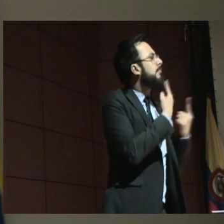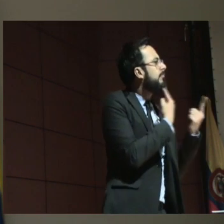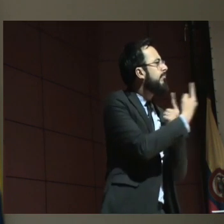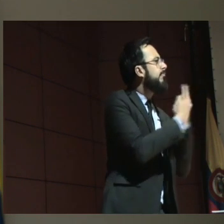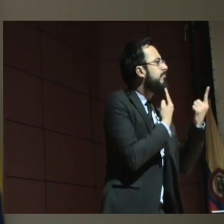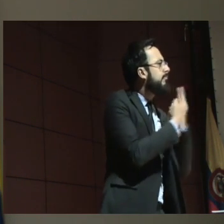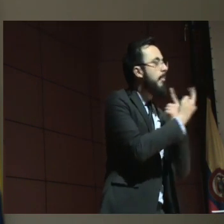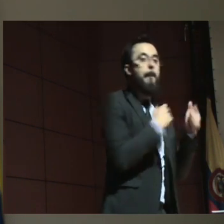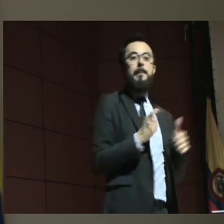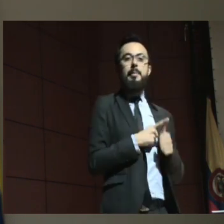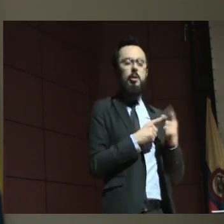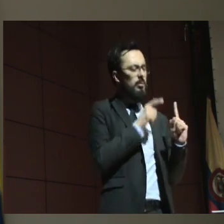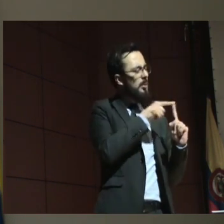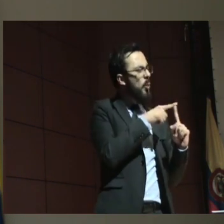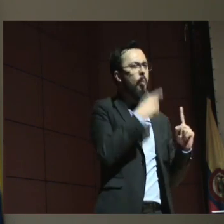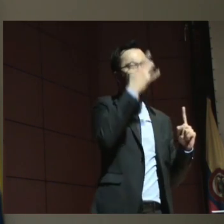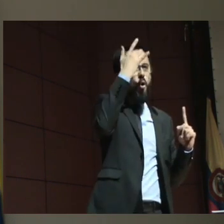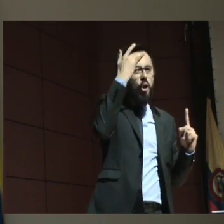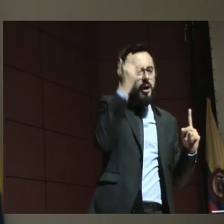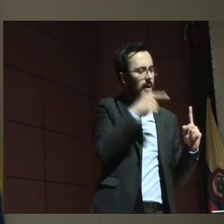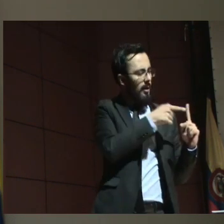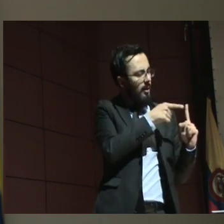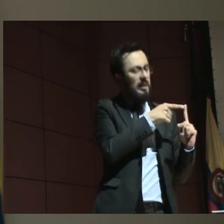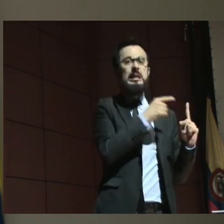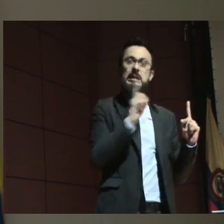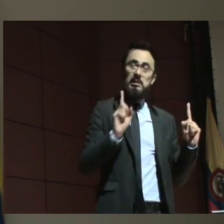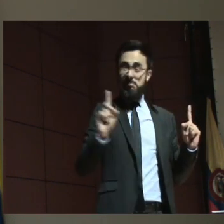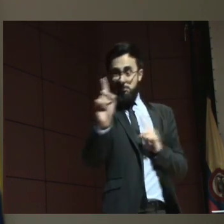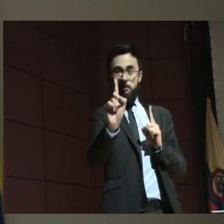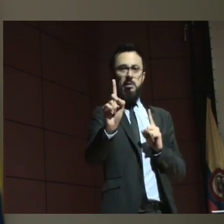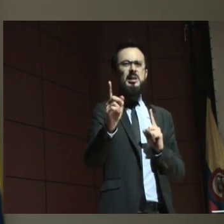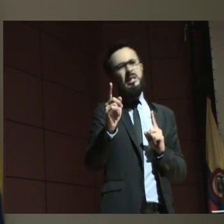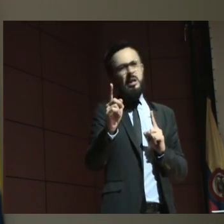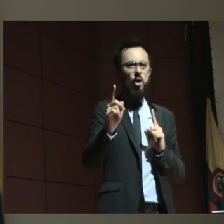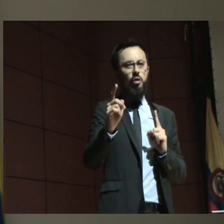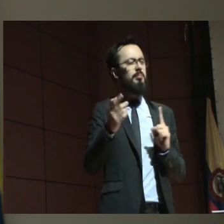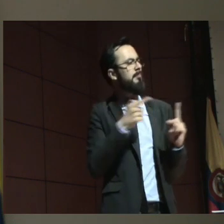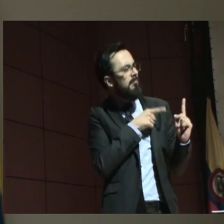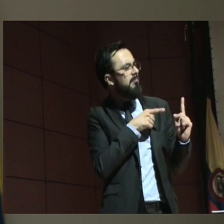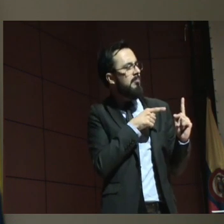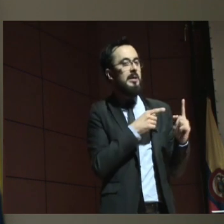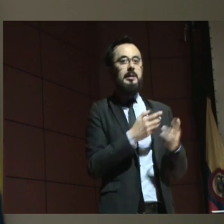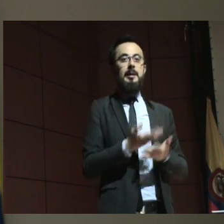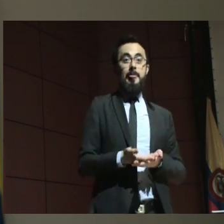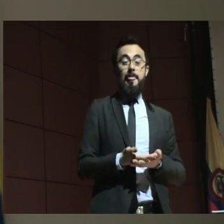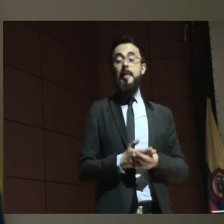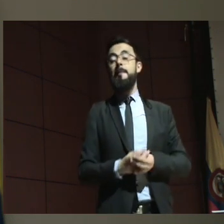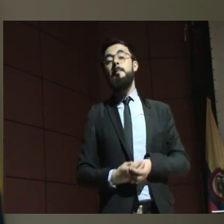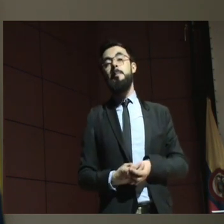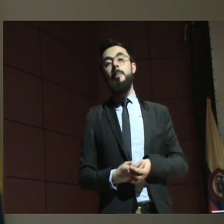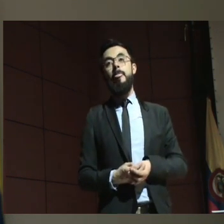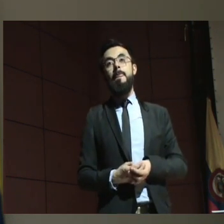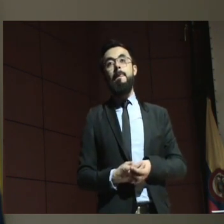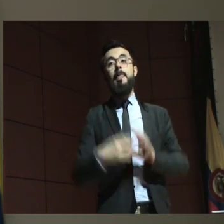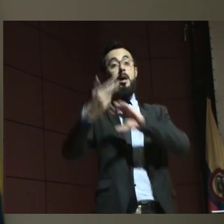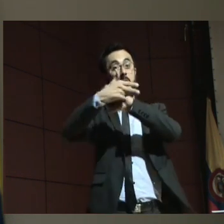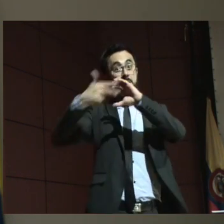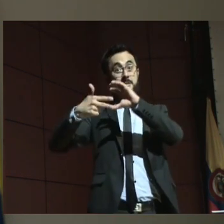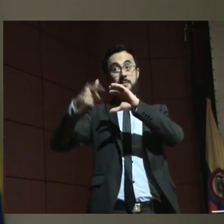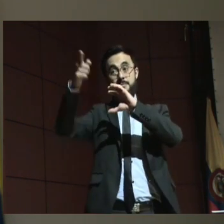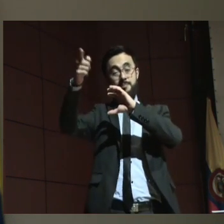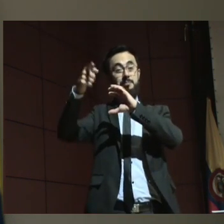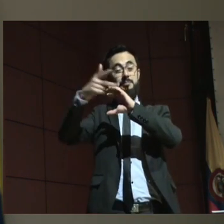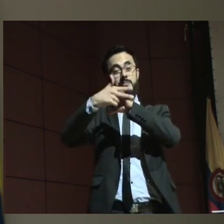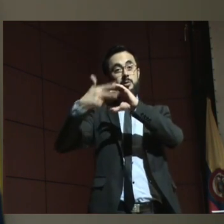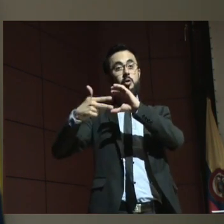Entonces, los magistrados de la Corte Constitucional, en una sentencia que me imagino que consideran revolucionaria, dicen, hay